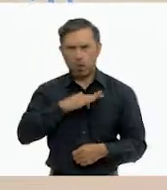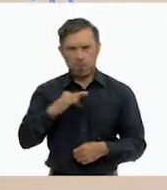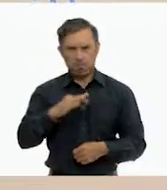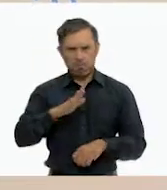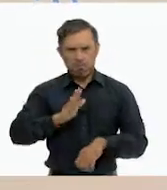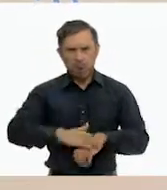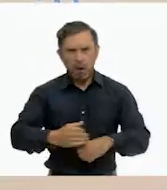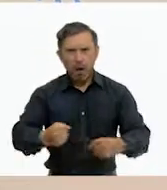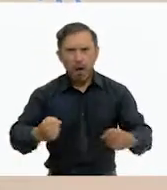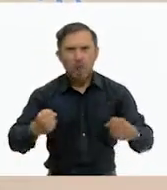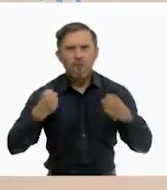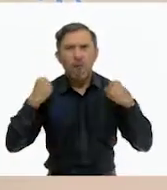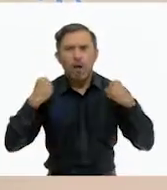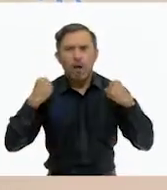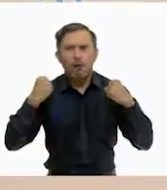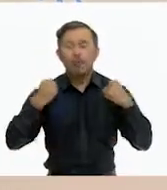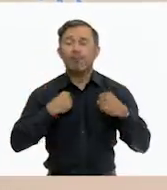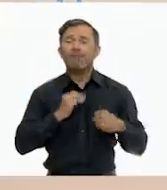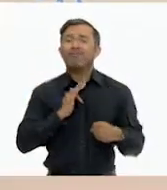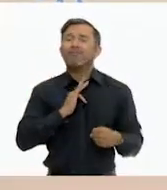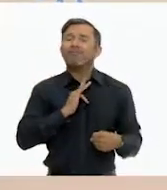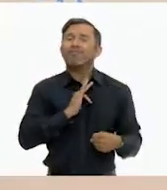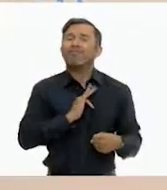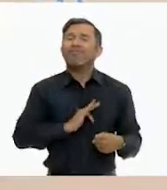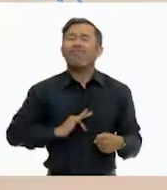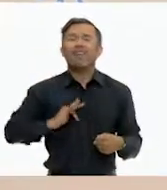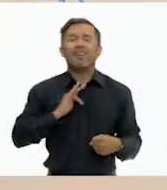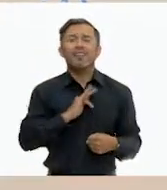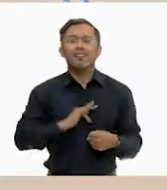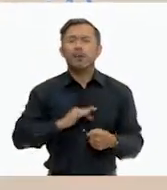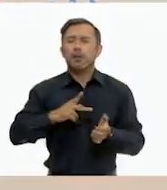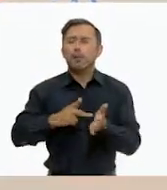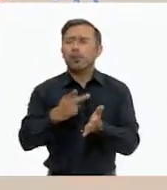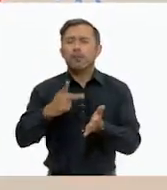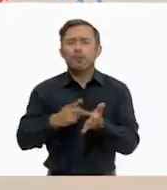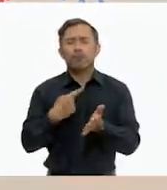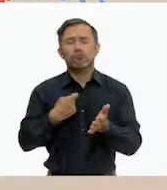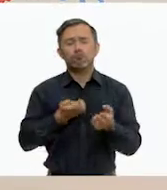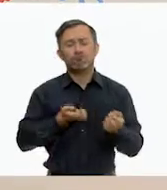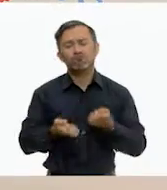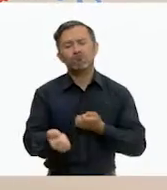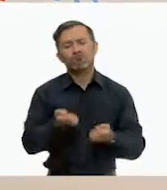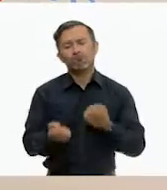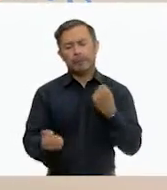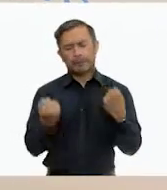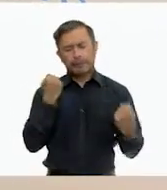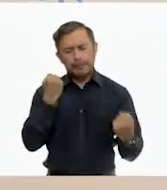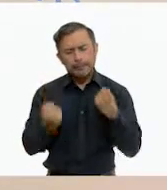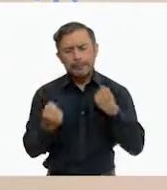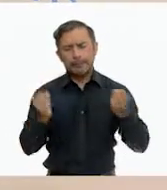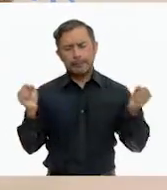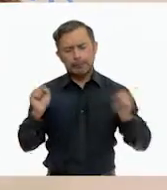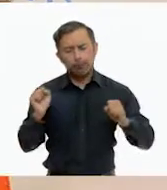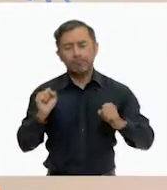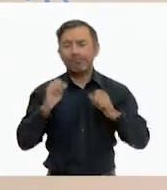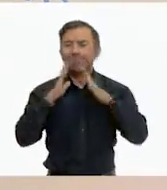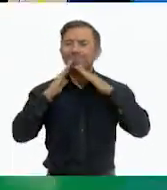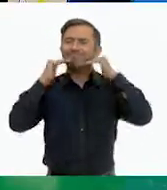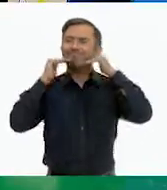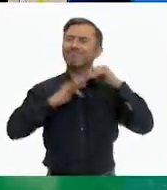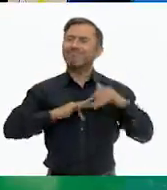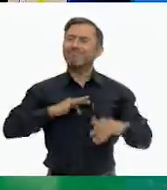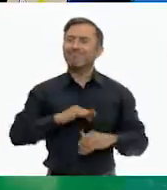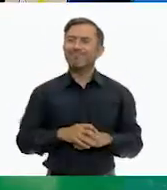y felices haciendo actividad física de manera constante. Ahora vamos a